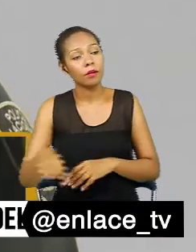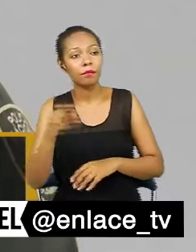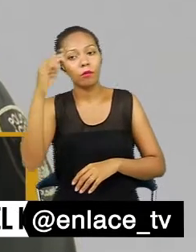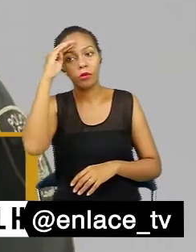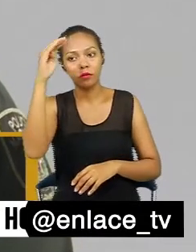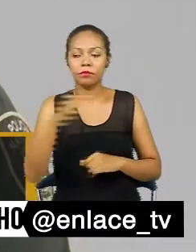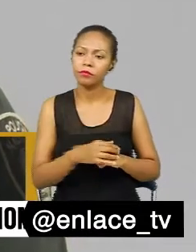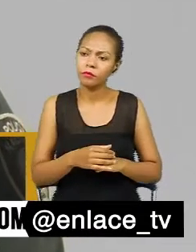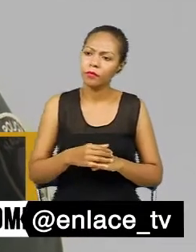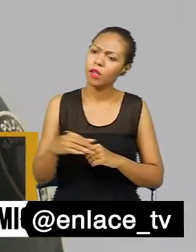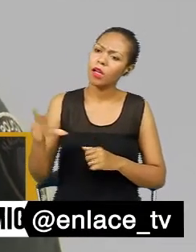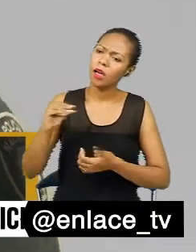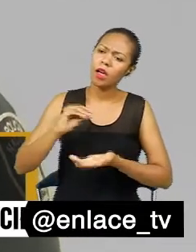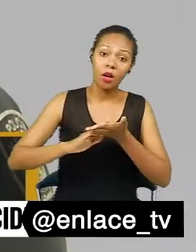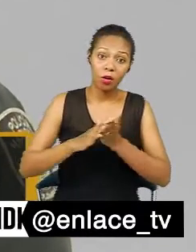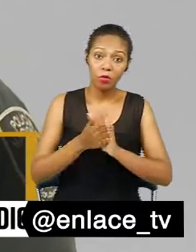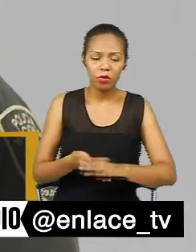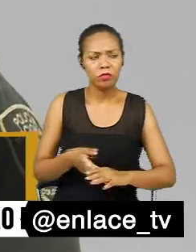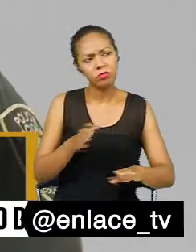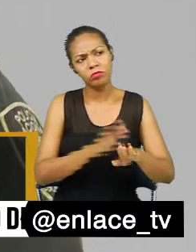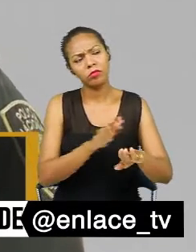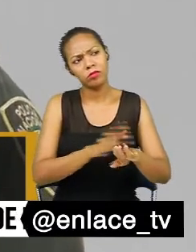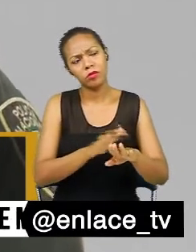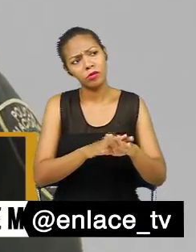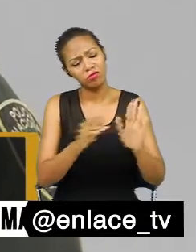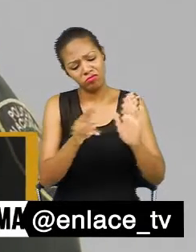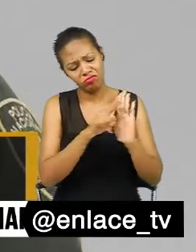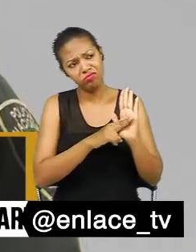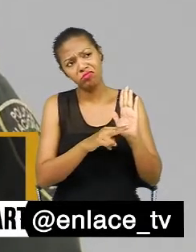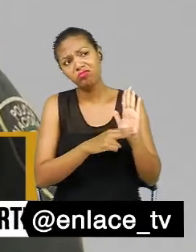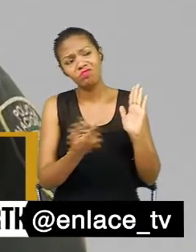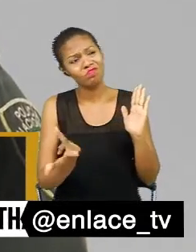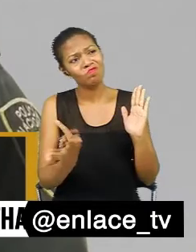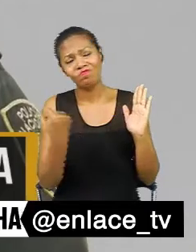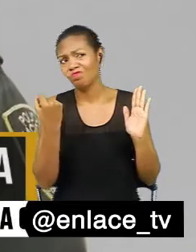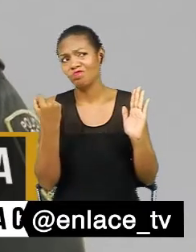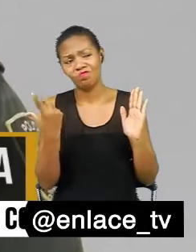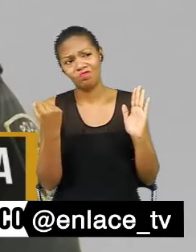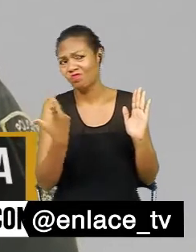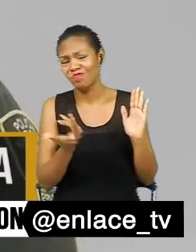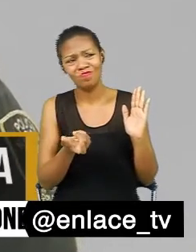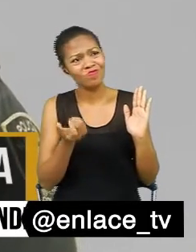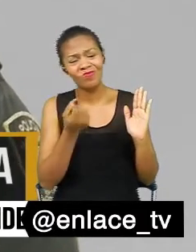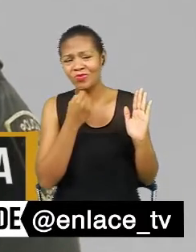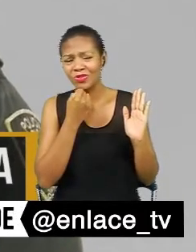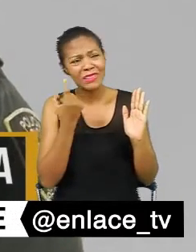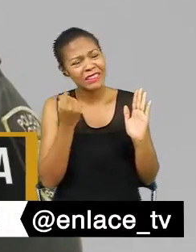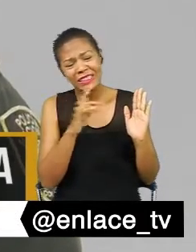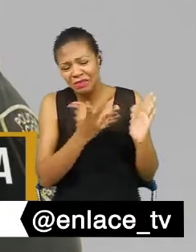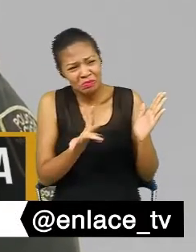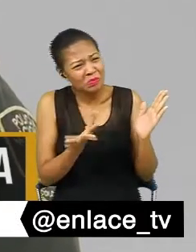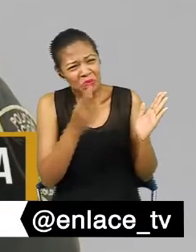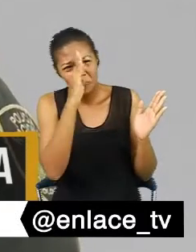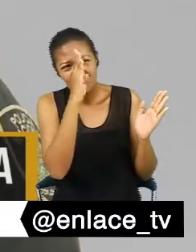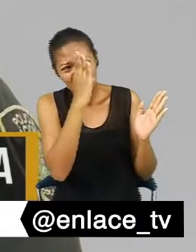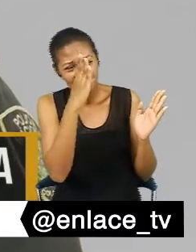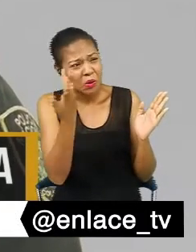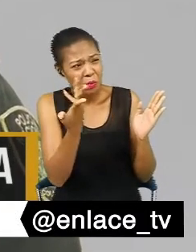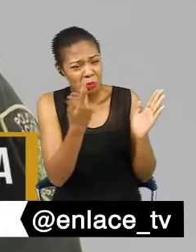muchas observaciones respecto a la interpretación de la norma. Hay muchas personas de la comunidad que no tienen claro cómo se va a aplicar